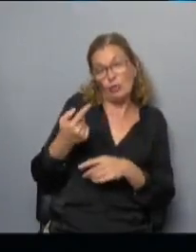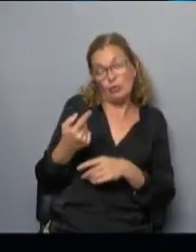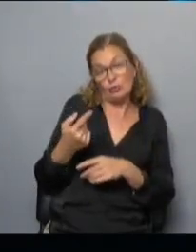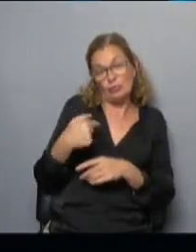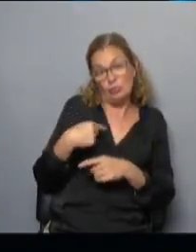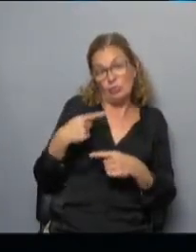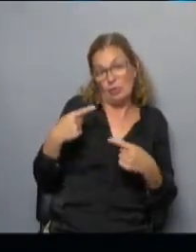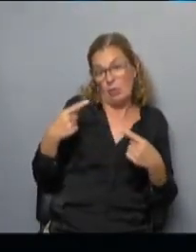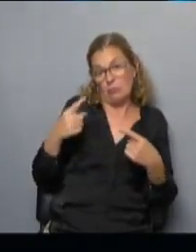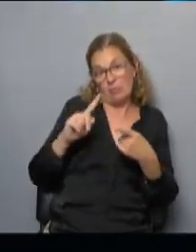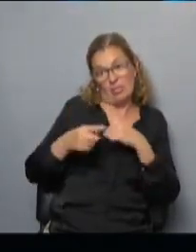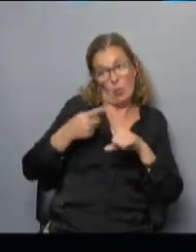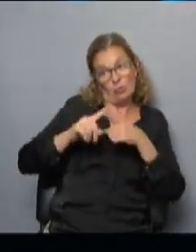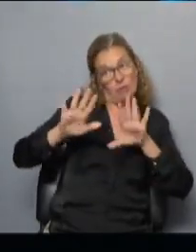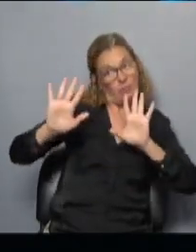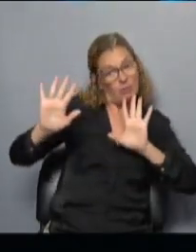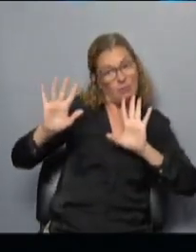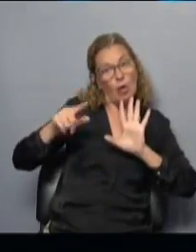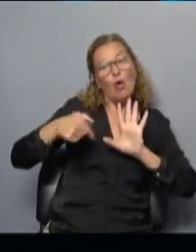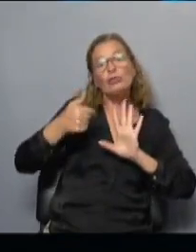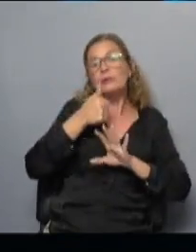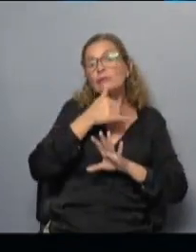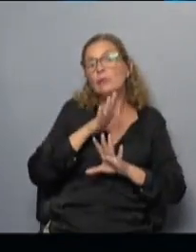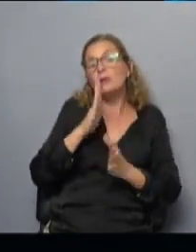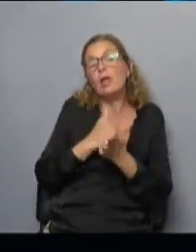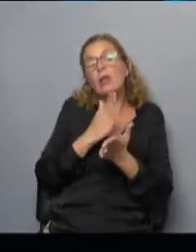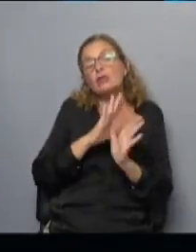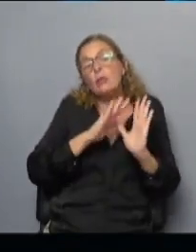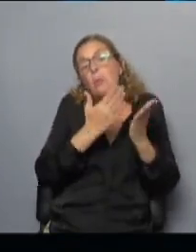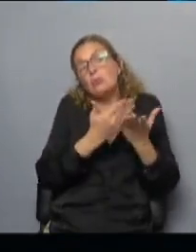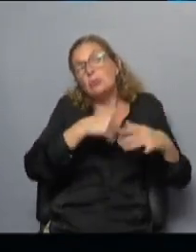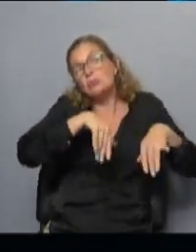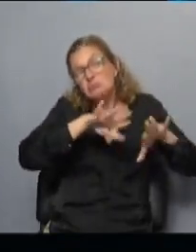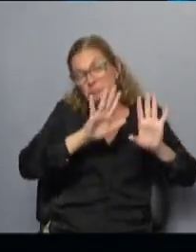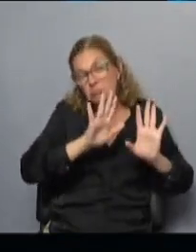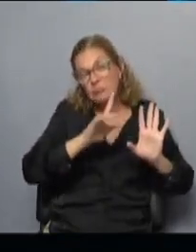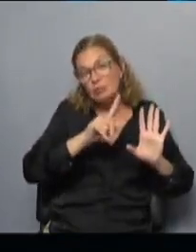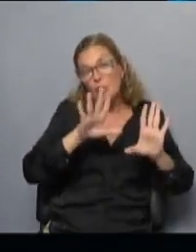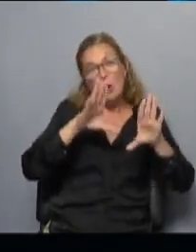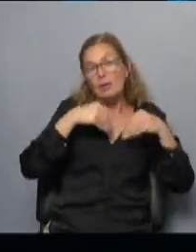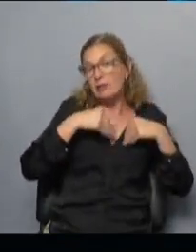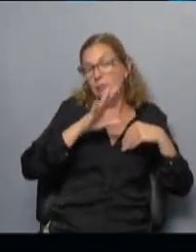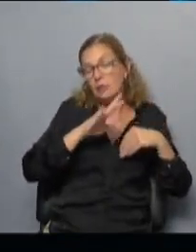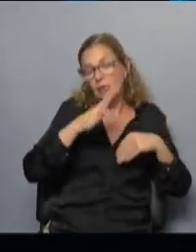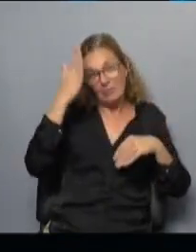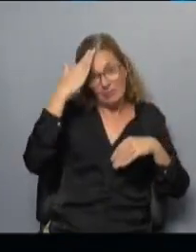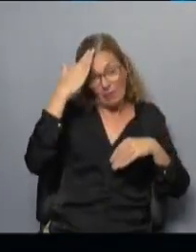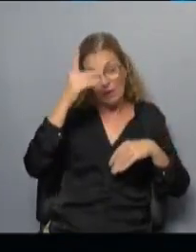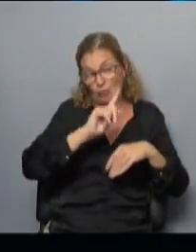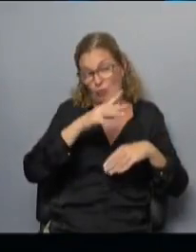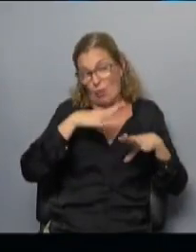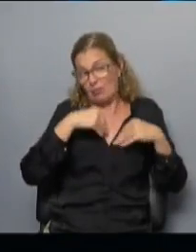sigo discrepando pero esa es otra historia me parece que de hecho el mundo no estoy de acuerdo saben que nace de